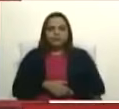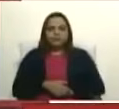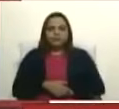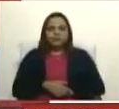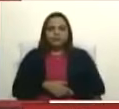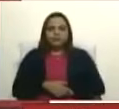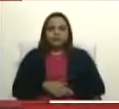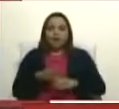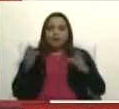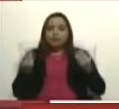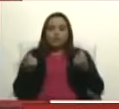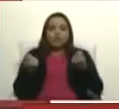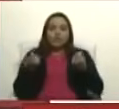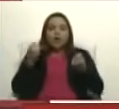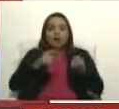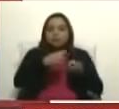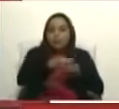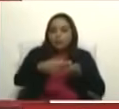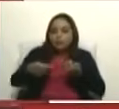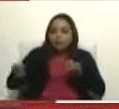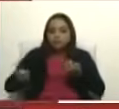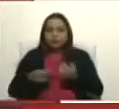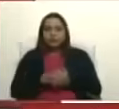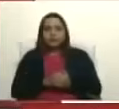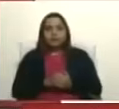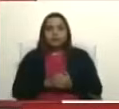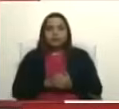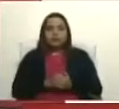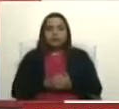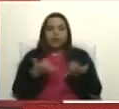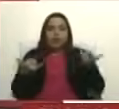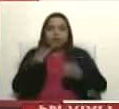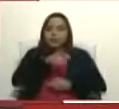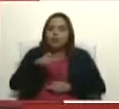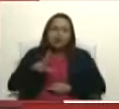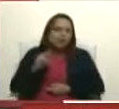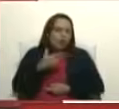Grandes cantidades de dinero. Ahora,